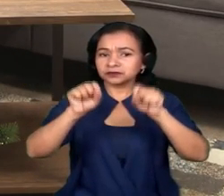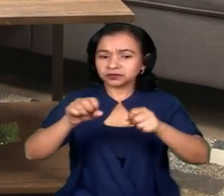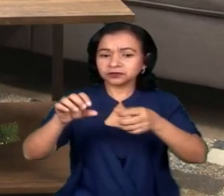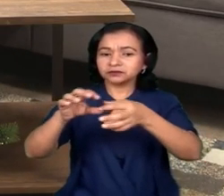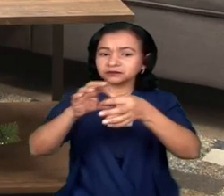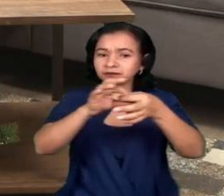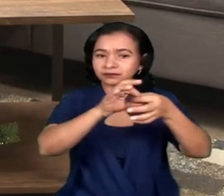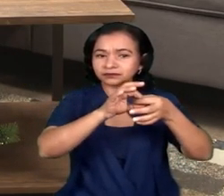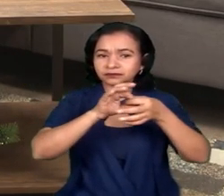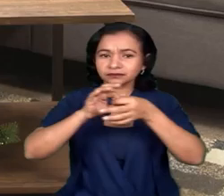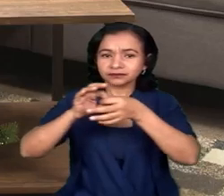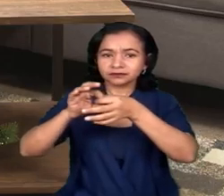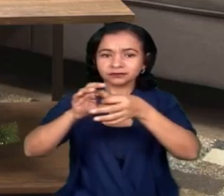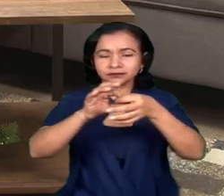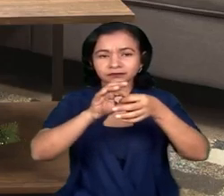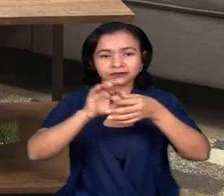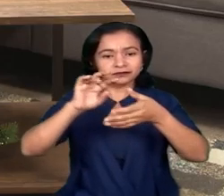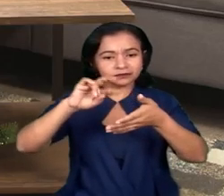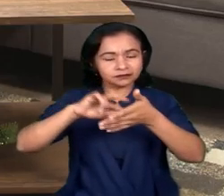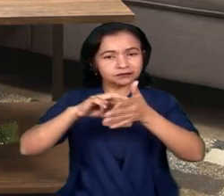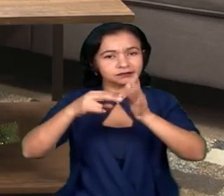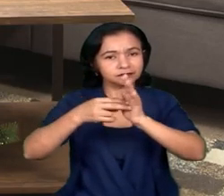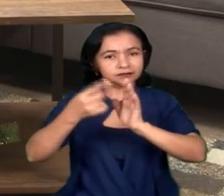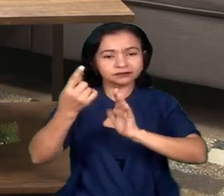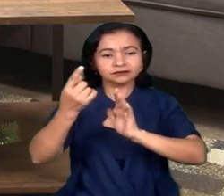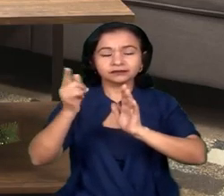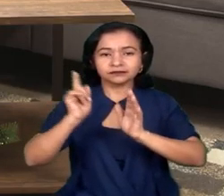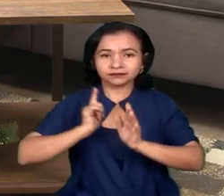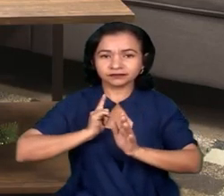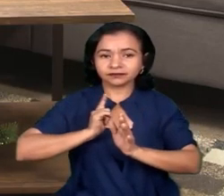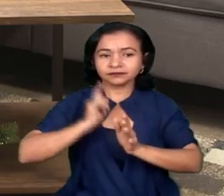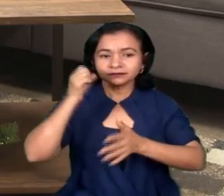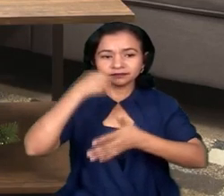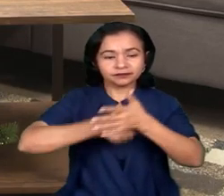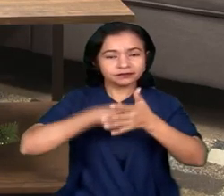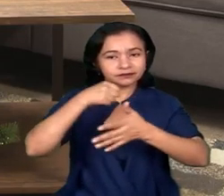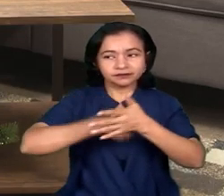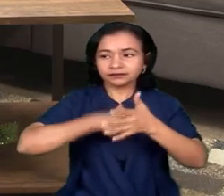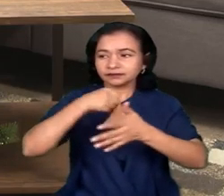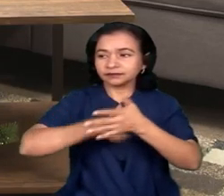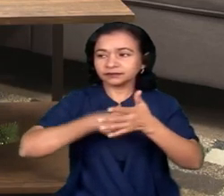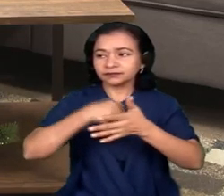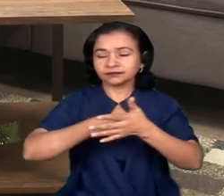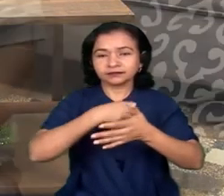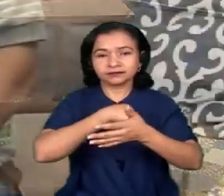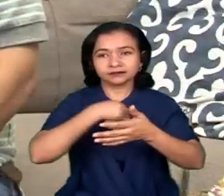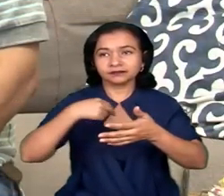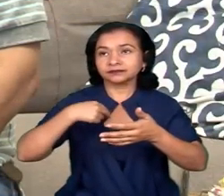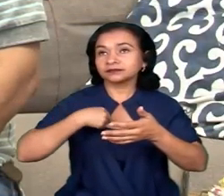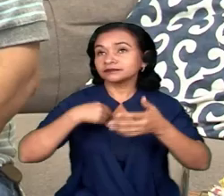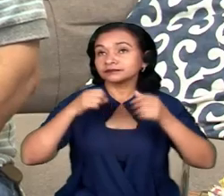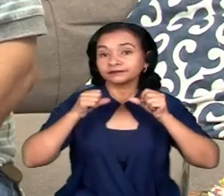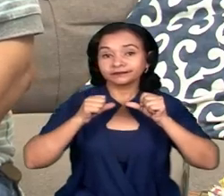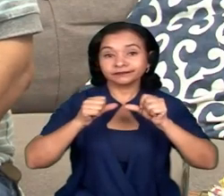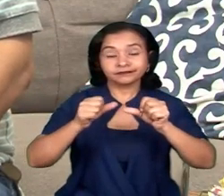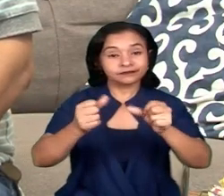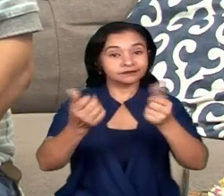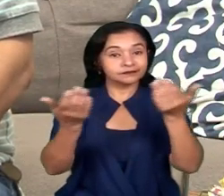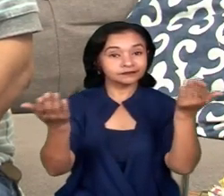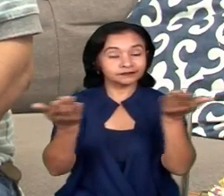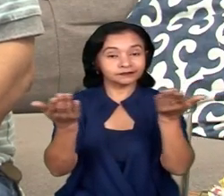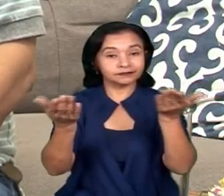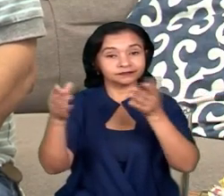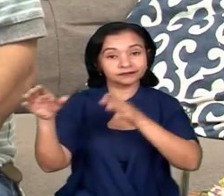unirlos en un solo sentir cuando tenemos, digamos, que defender o tratar de llevar a cabo